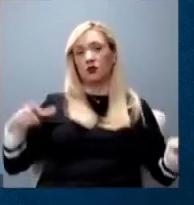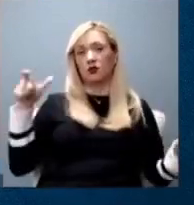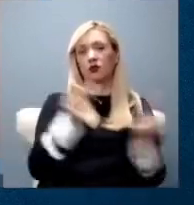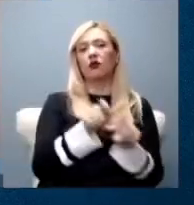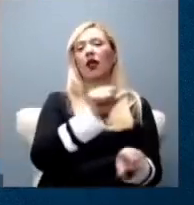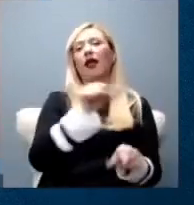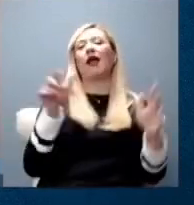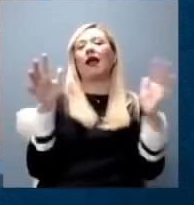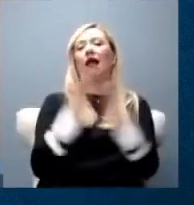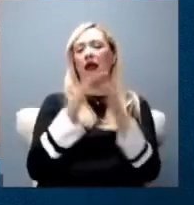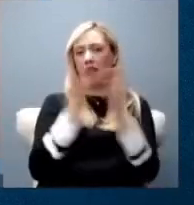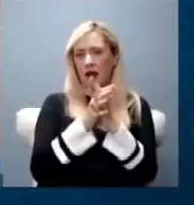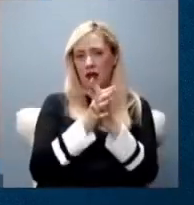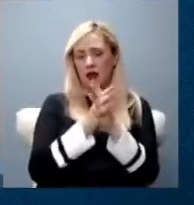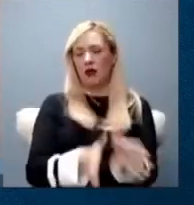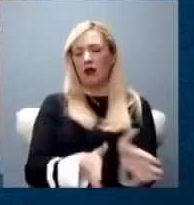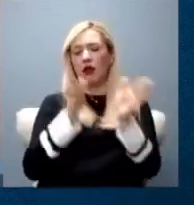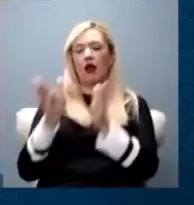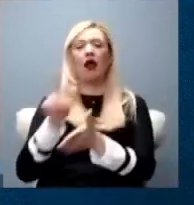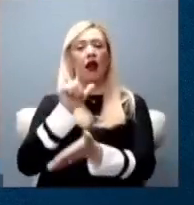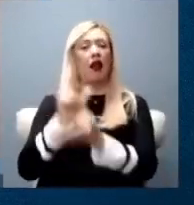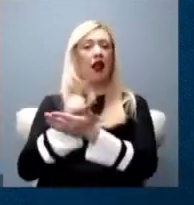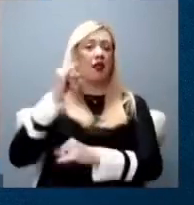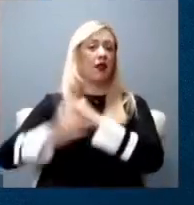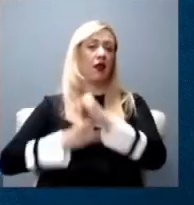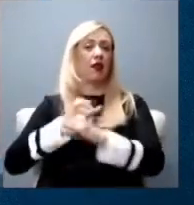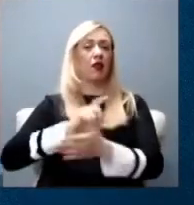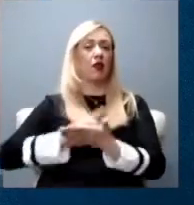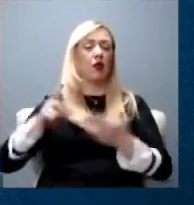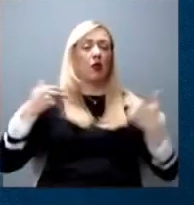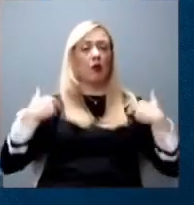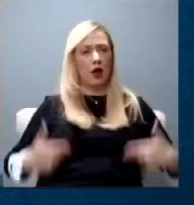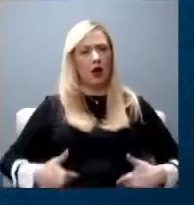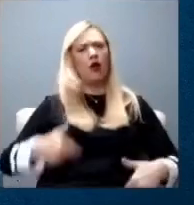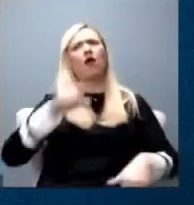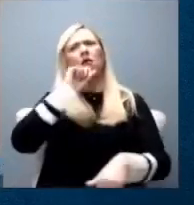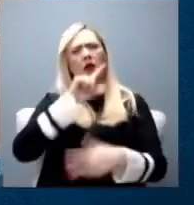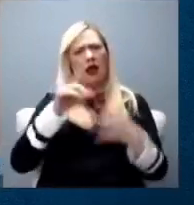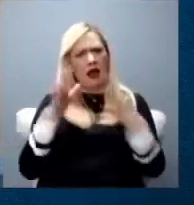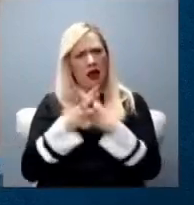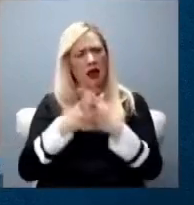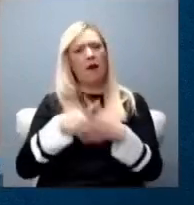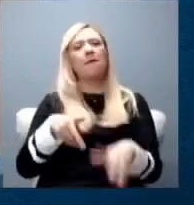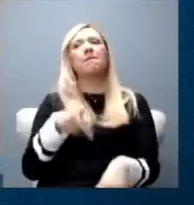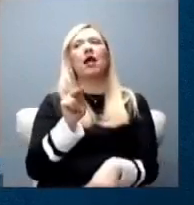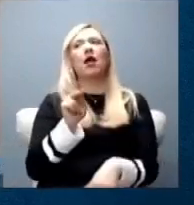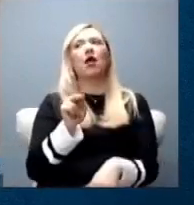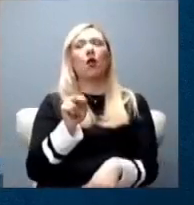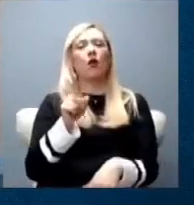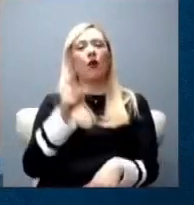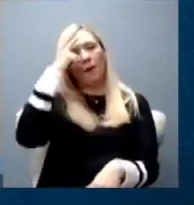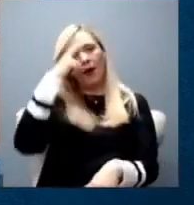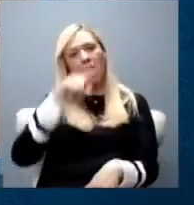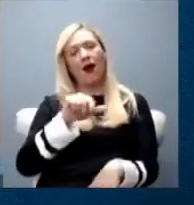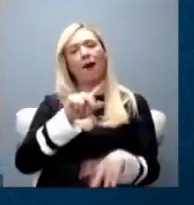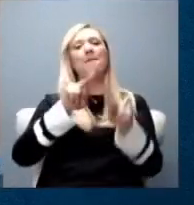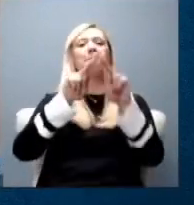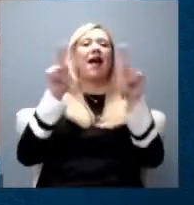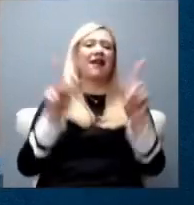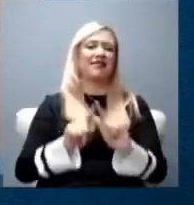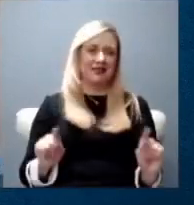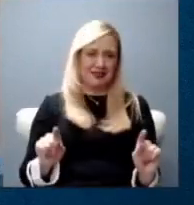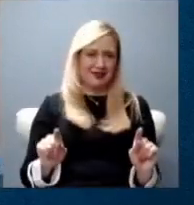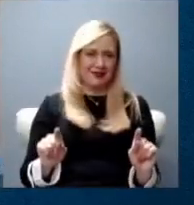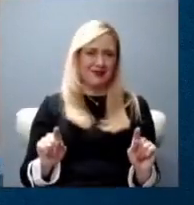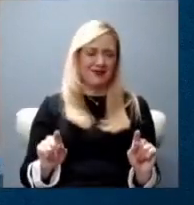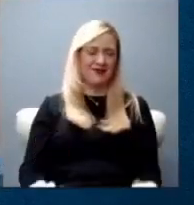guerra, mientras que el derecho internacional de los derechos humanos aplica también para contextos de guerra, pero aplica también en contextos de paz. Y hay una